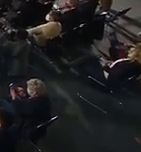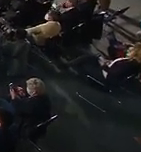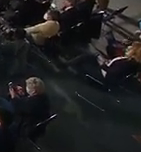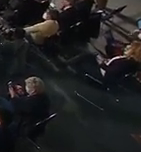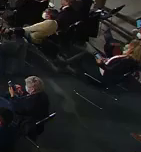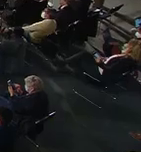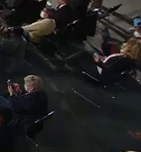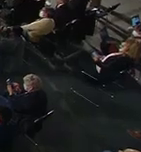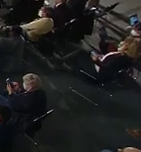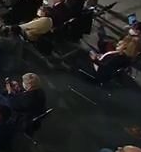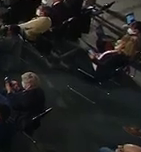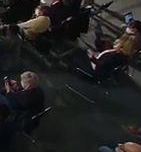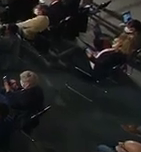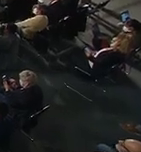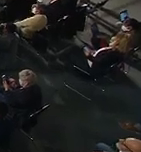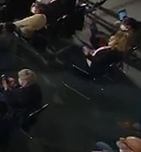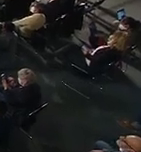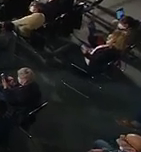lo dejamos